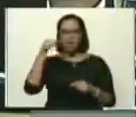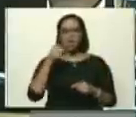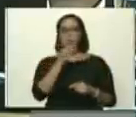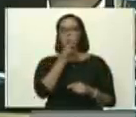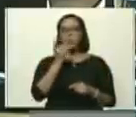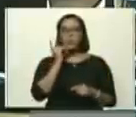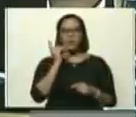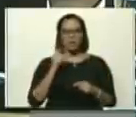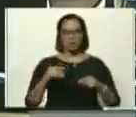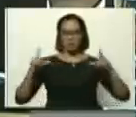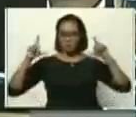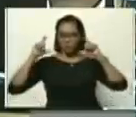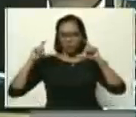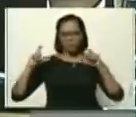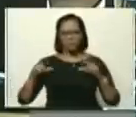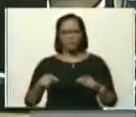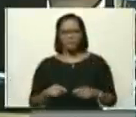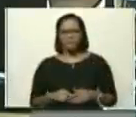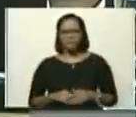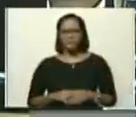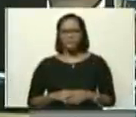Duque.